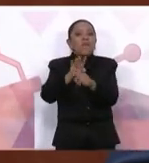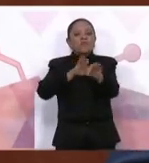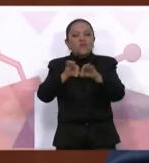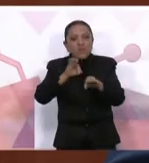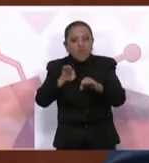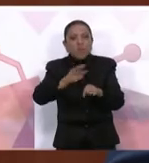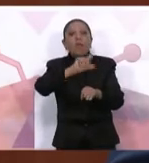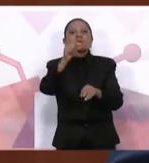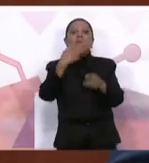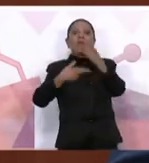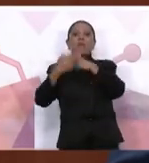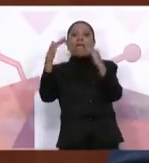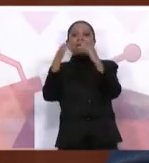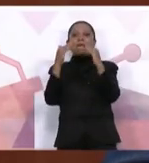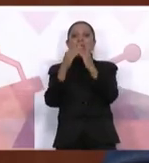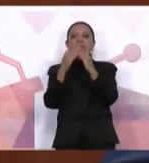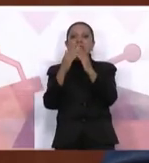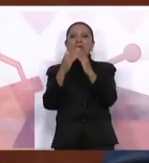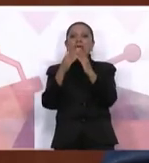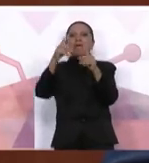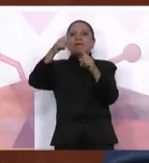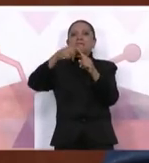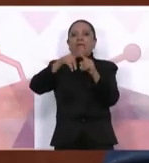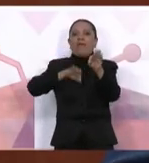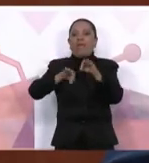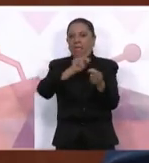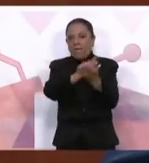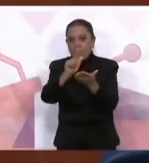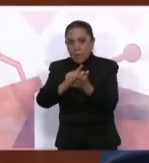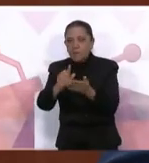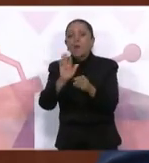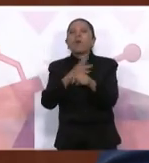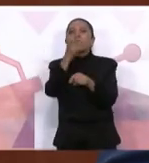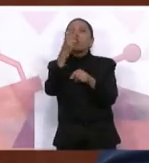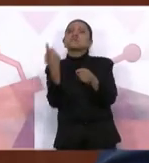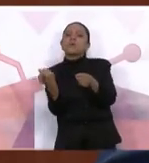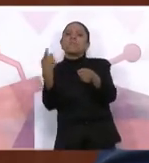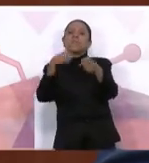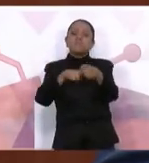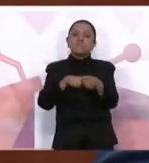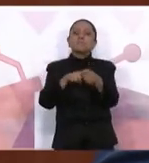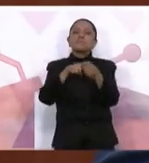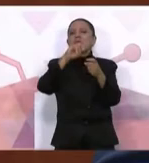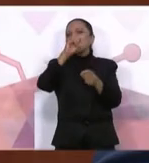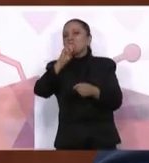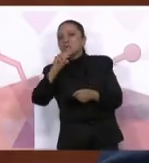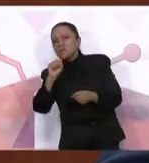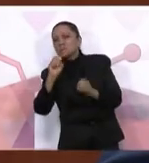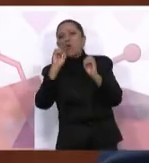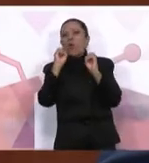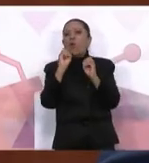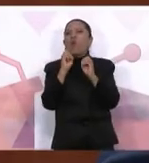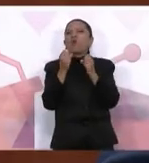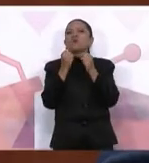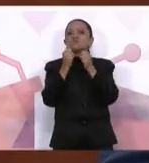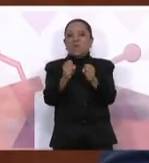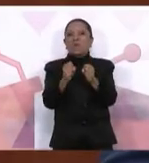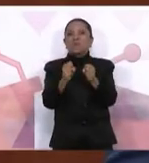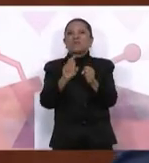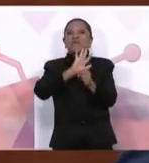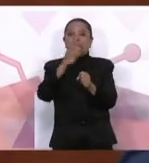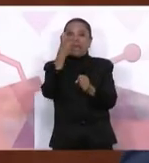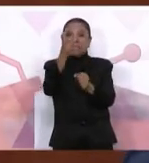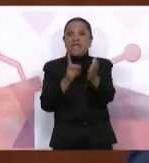tareas del hogar por eso vamos a incorporarlas a la seguridad social es un derecho que les corresponde ya lo dijo la suprema corte de justicia